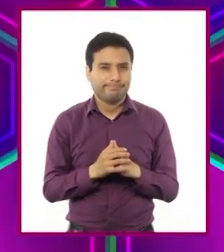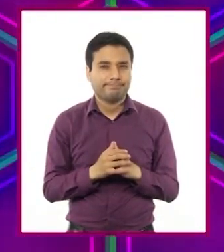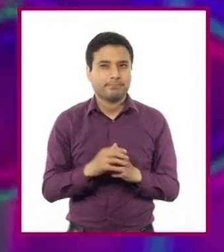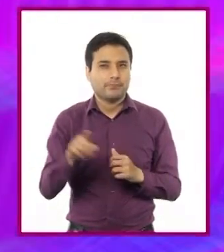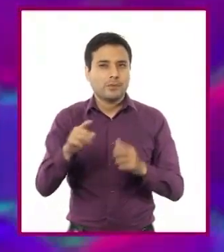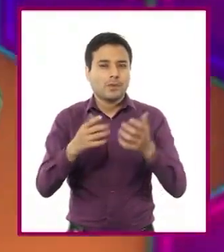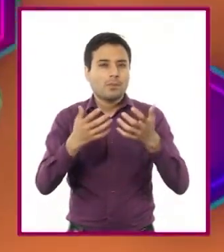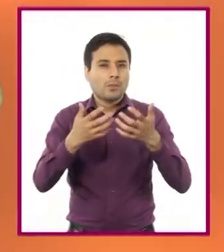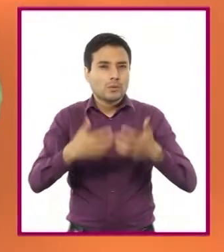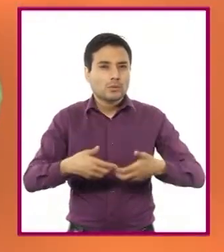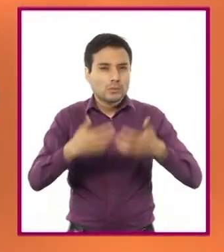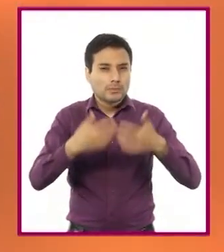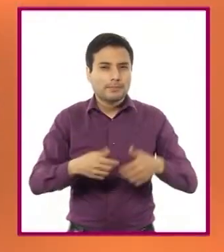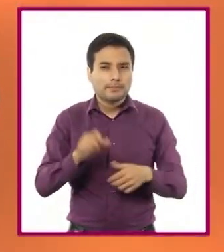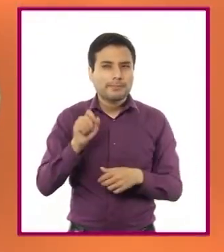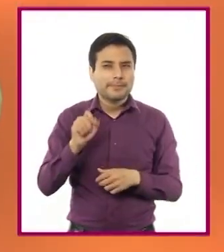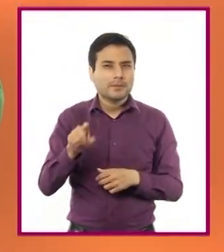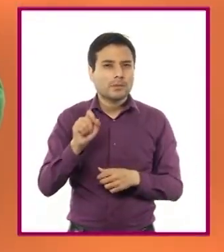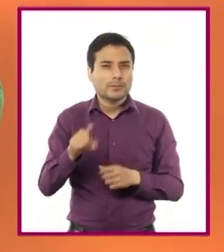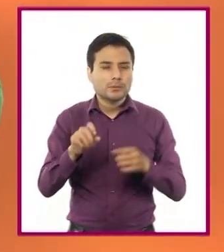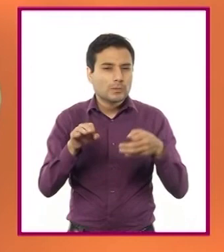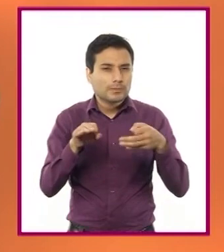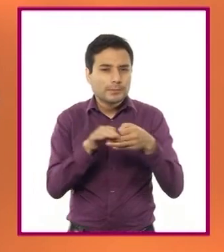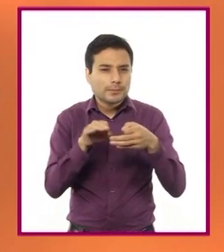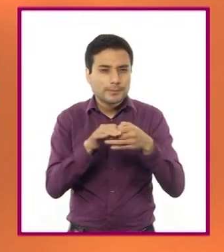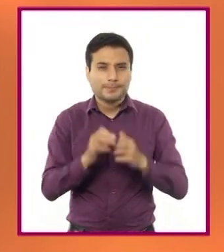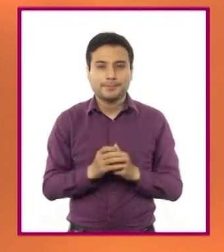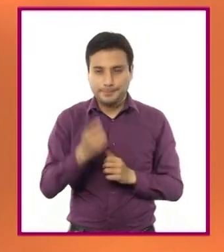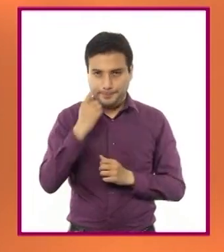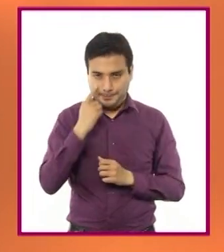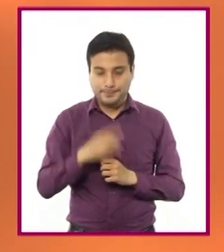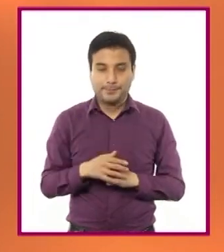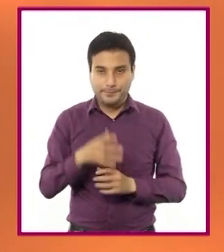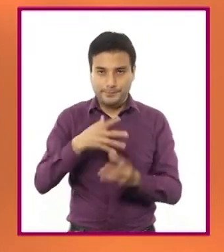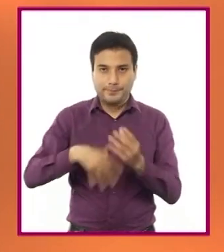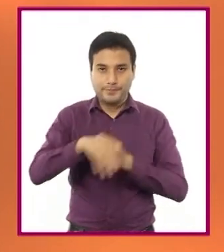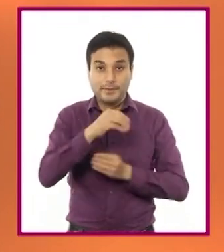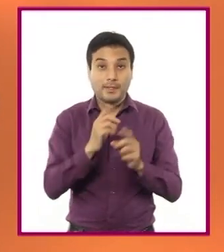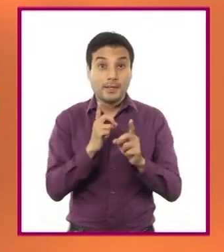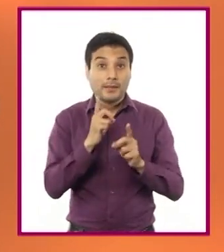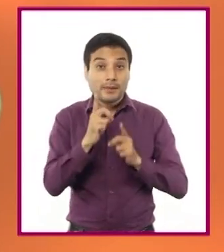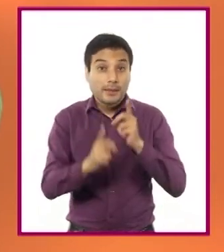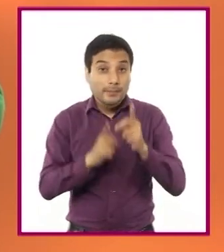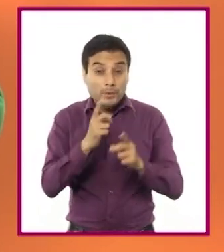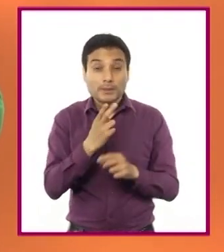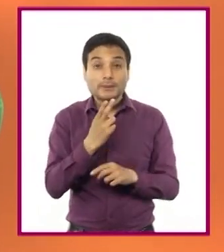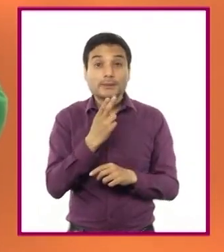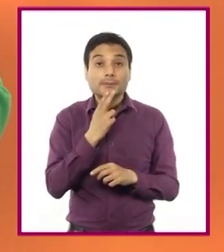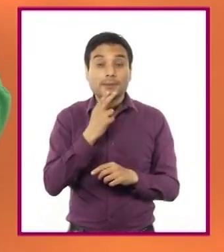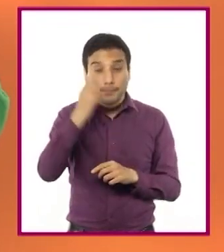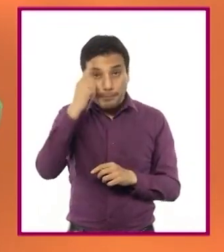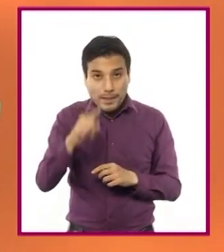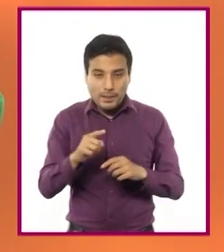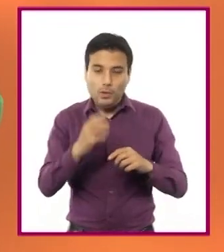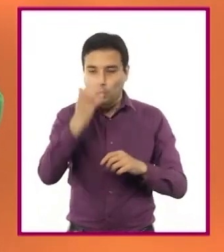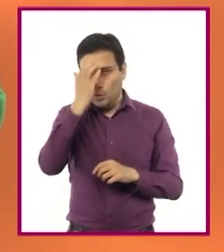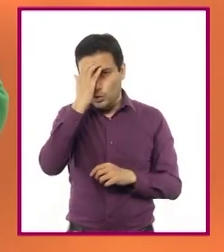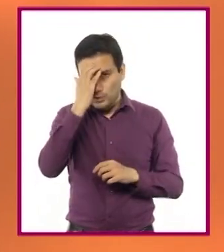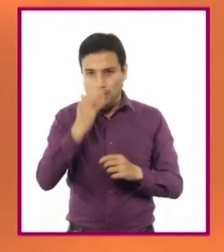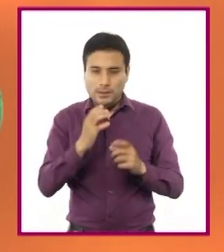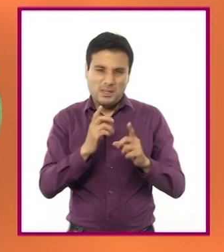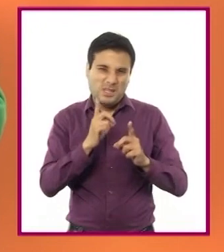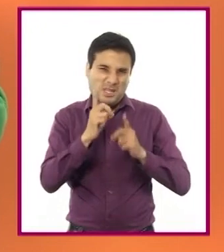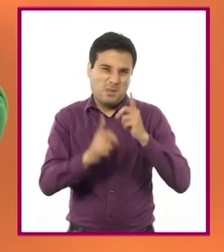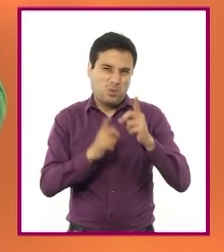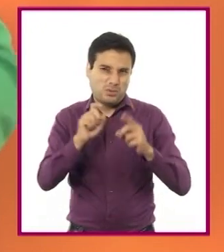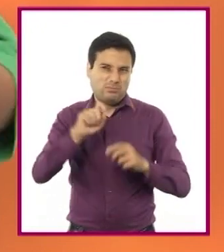producción. Por otro lado, en el deporte, el rango se utiliza para analizar el desempeño de los deportistas a